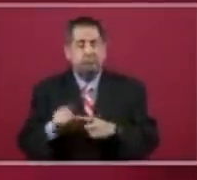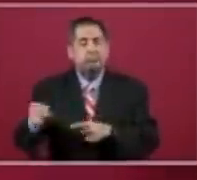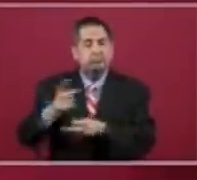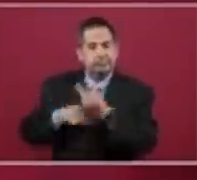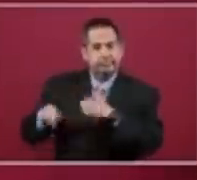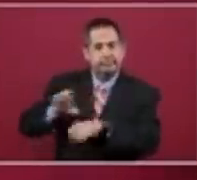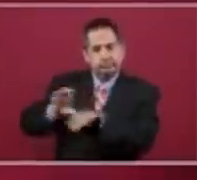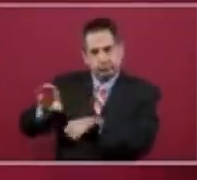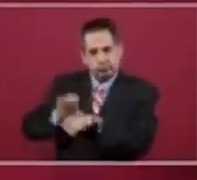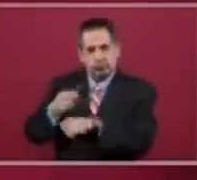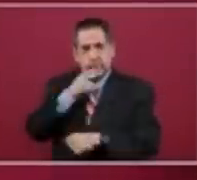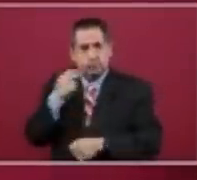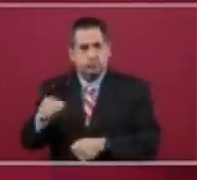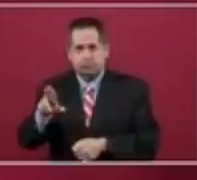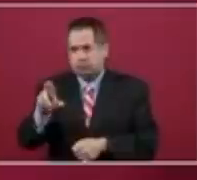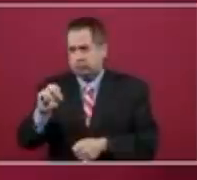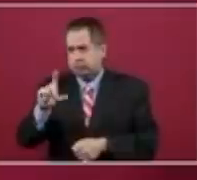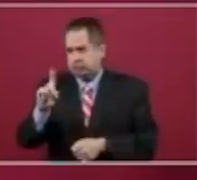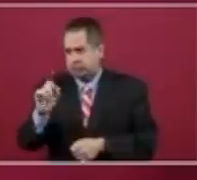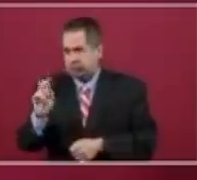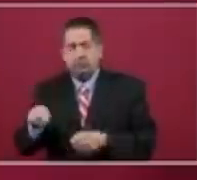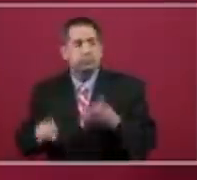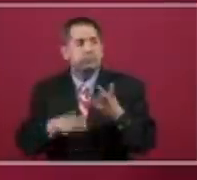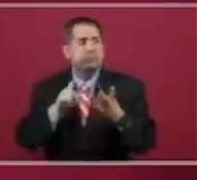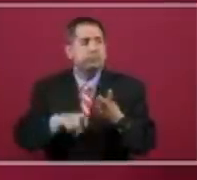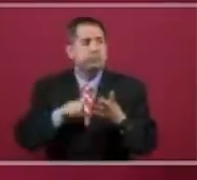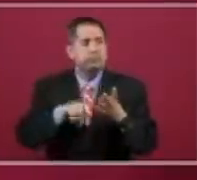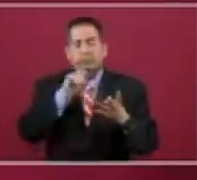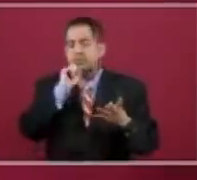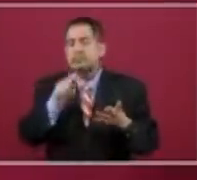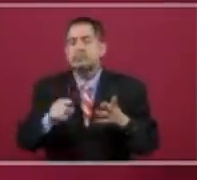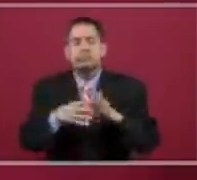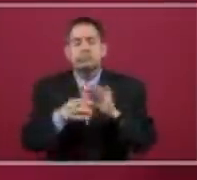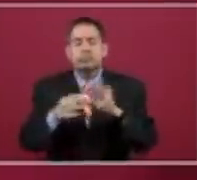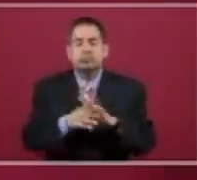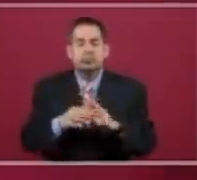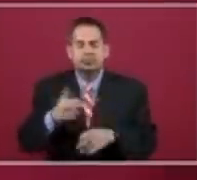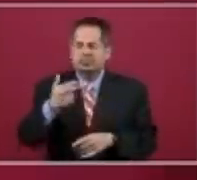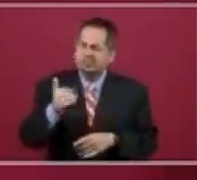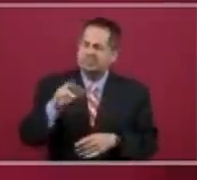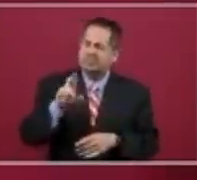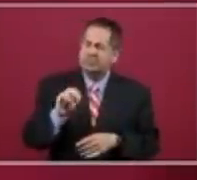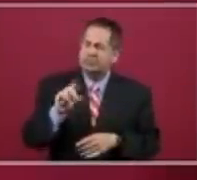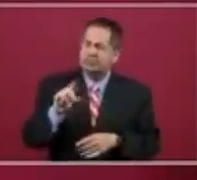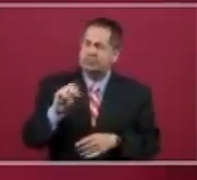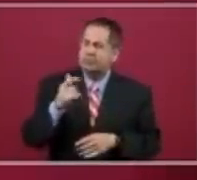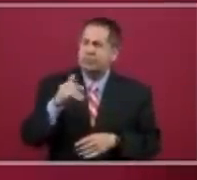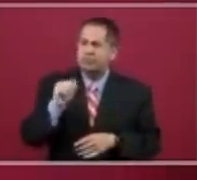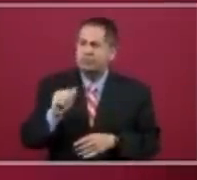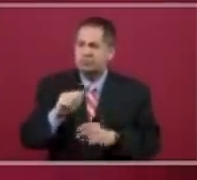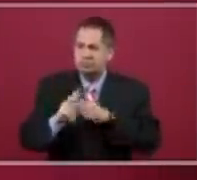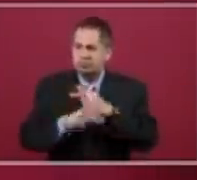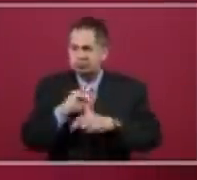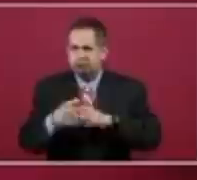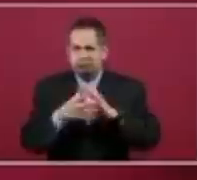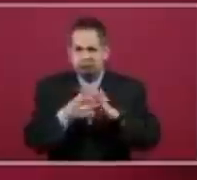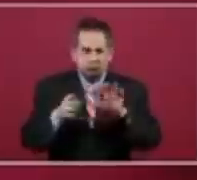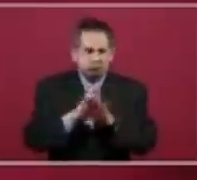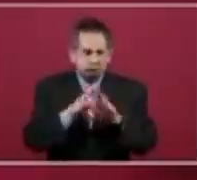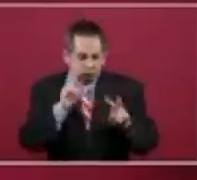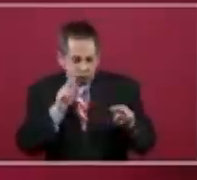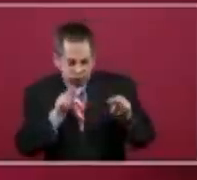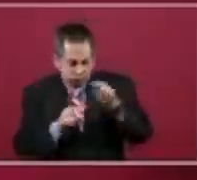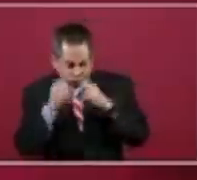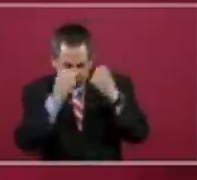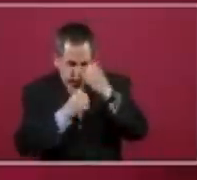Colombia, y también un experto en cuestiones de hidrología, para ver todos los aspectos que se tienen